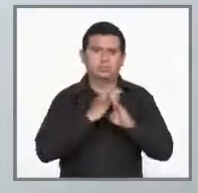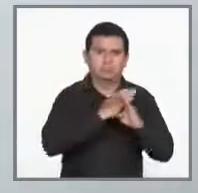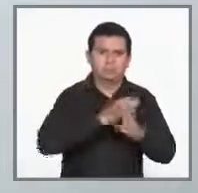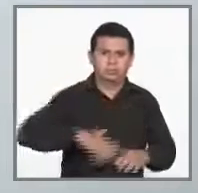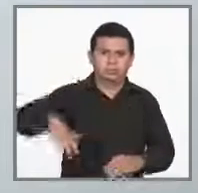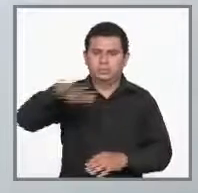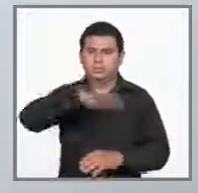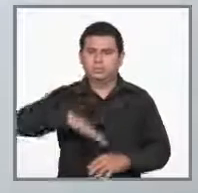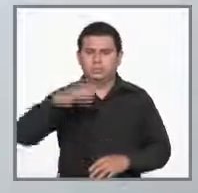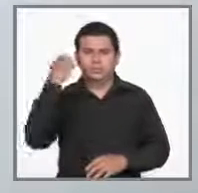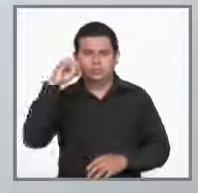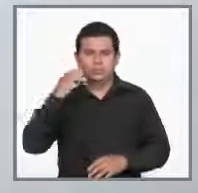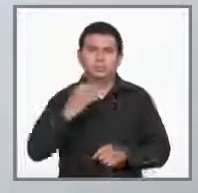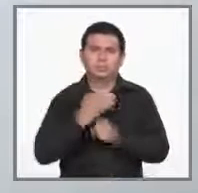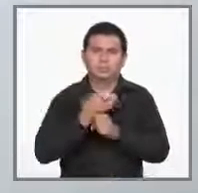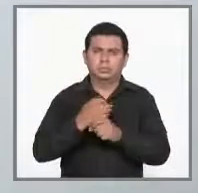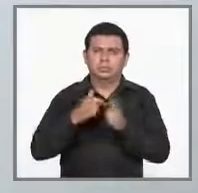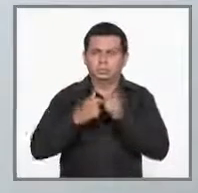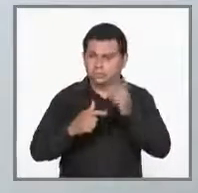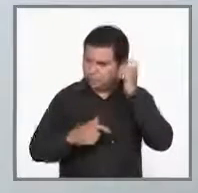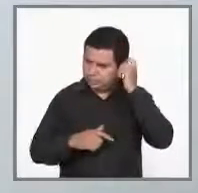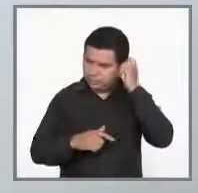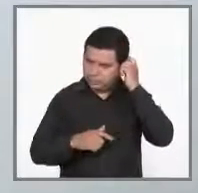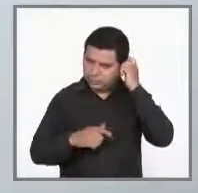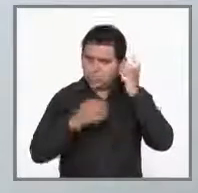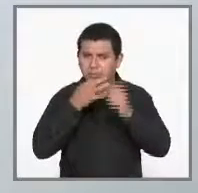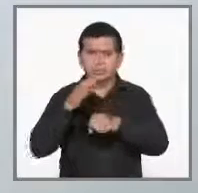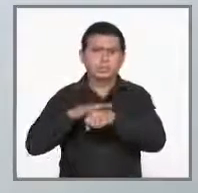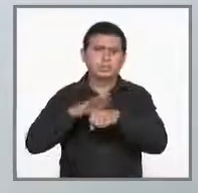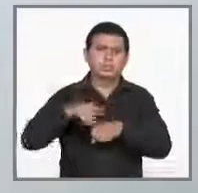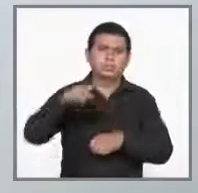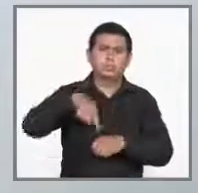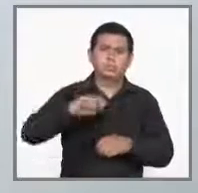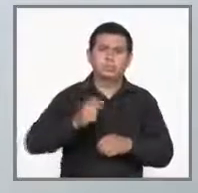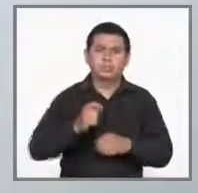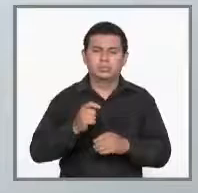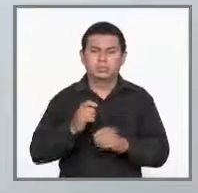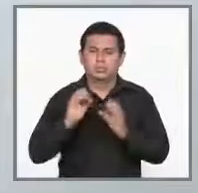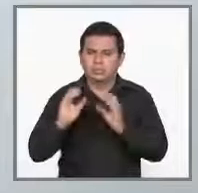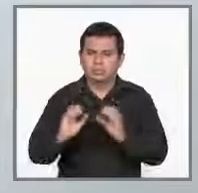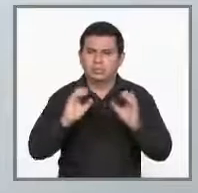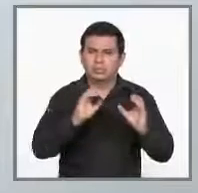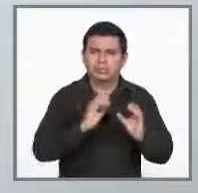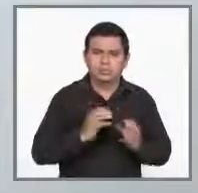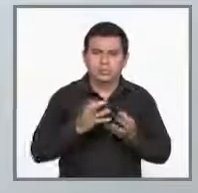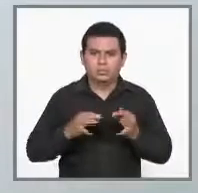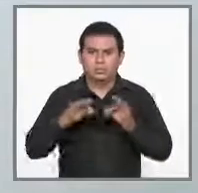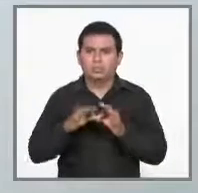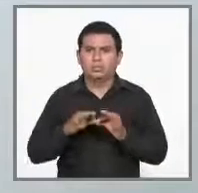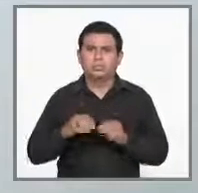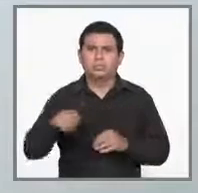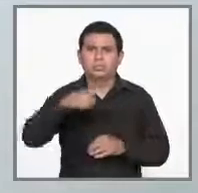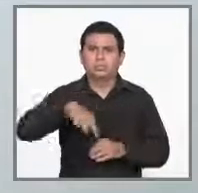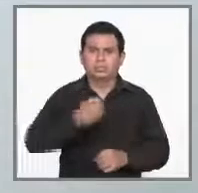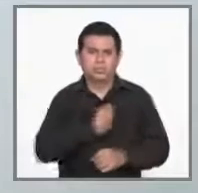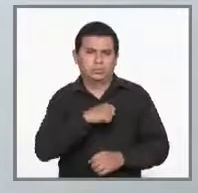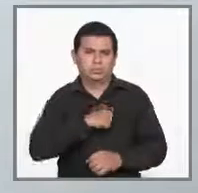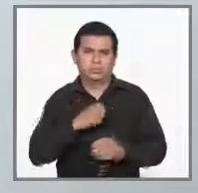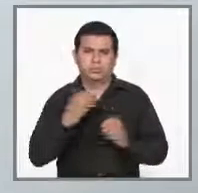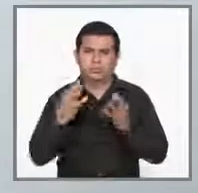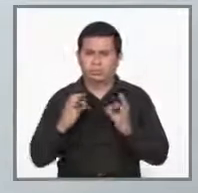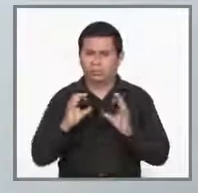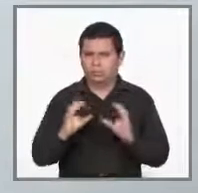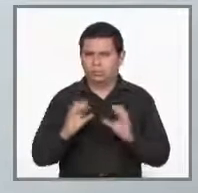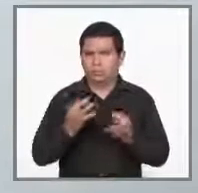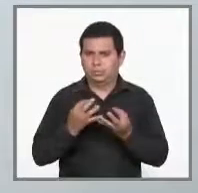territorio oaxaqueño y seguimos diciéndole también a las y los ciudadanos seguir cuidándose es importante priorizar nuestra salud y es